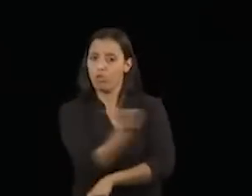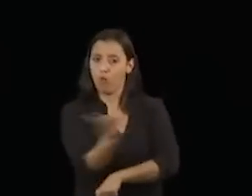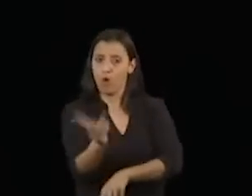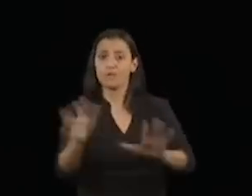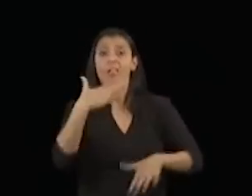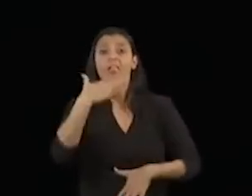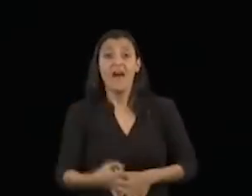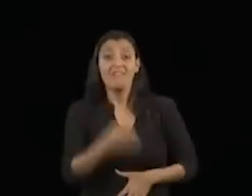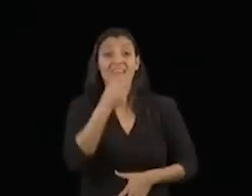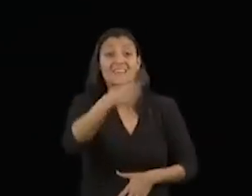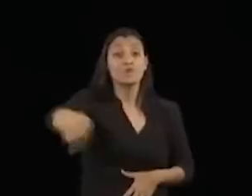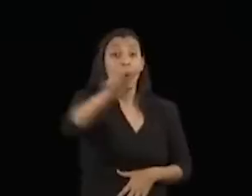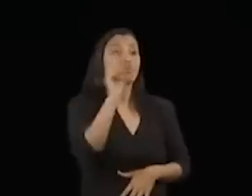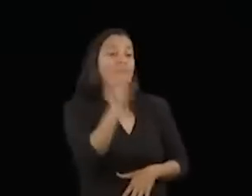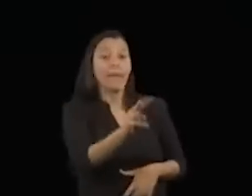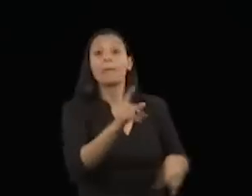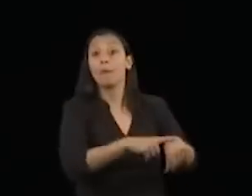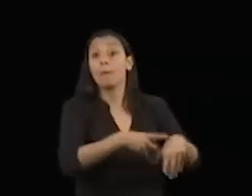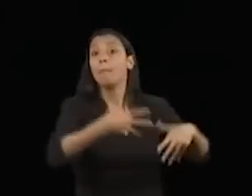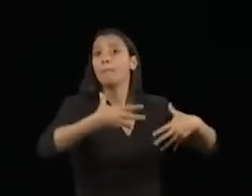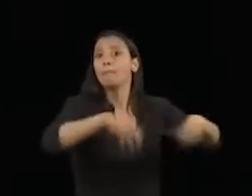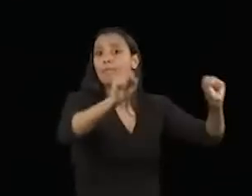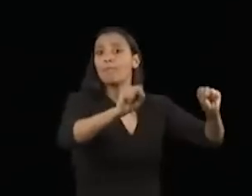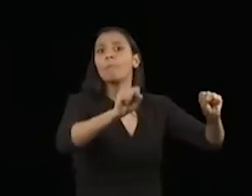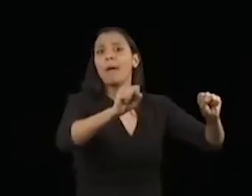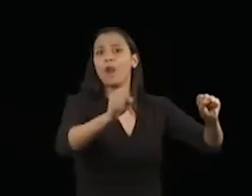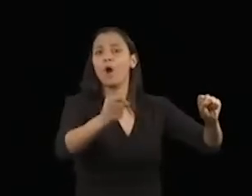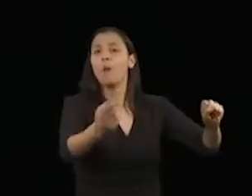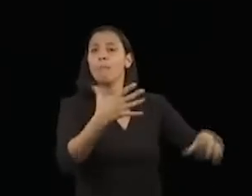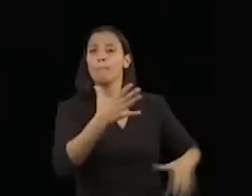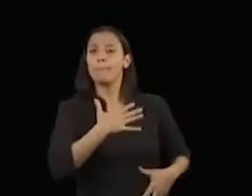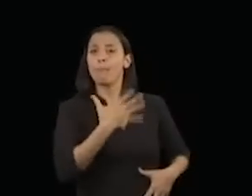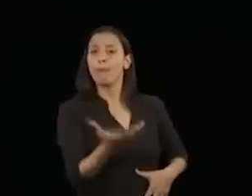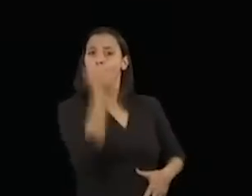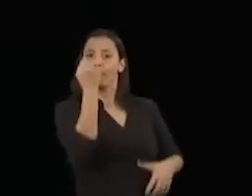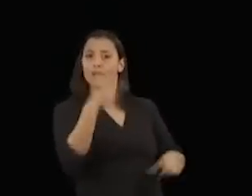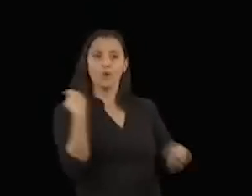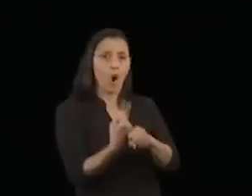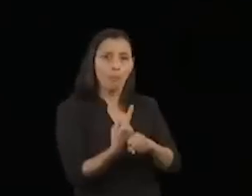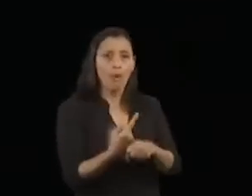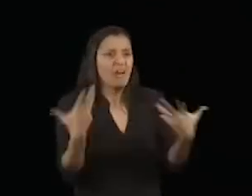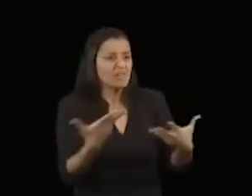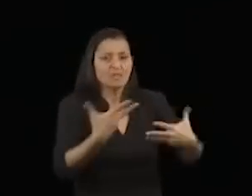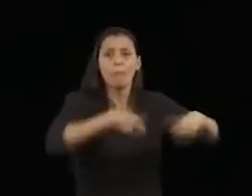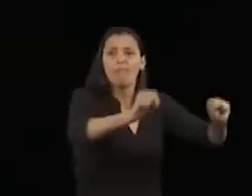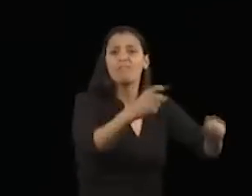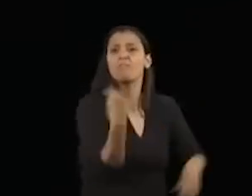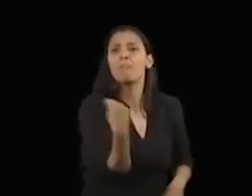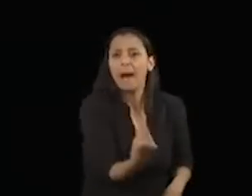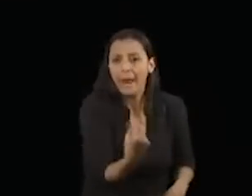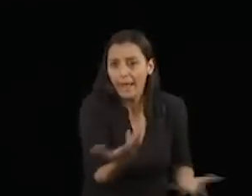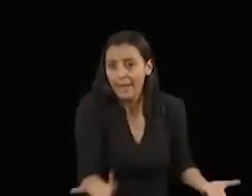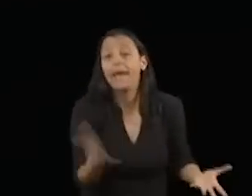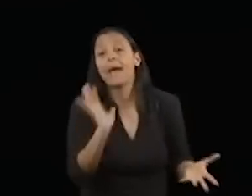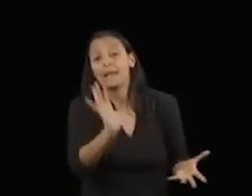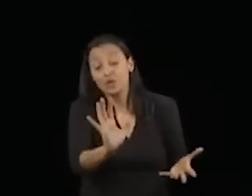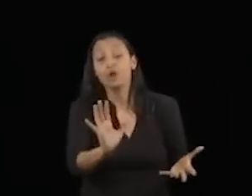Porque la verdad que si ustedes van a descubrir algo, pero no se lo pueden apropiar, ¿para qué lo quieren descubrir? Entonces, esa